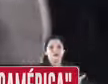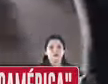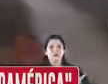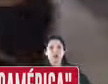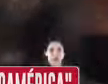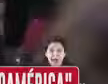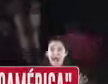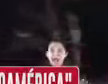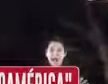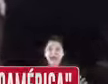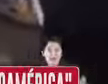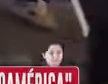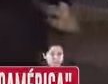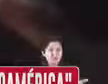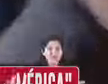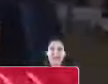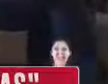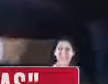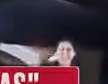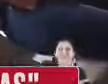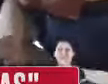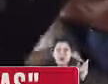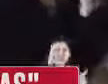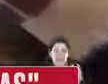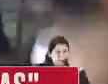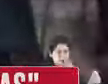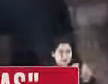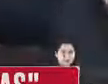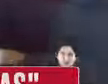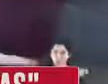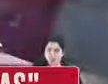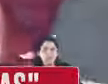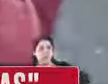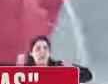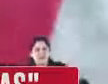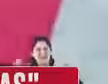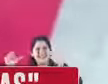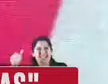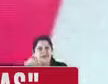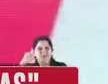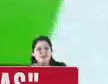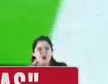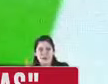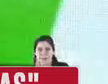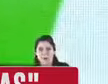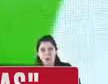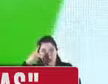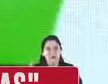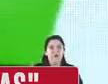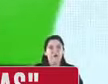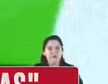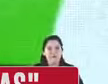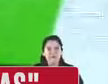y así pasamos de 3 millones de puestos de trabajo a más de 6 millones de puestos de trabajo cuando nos fuimos esta es la argentina